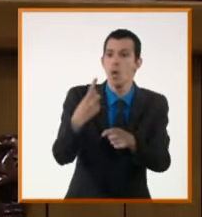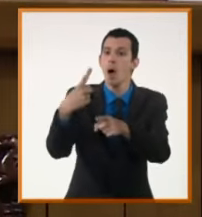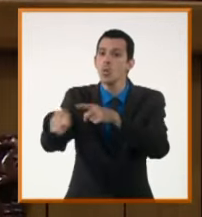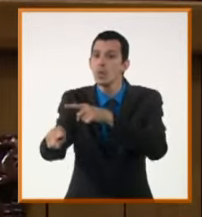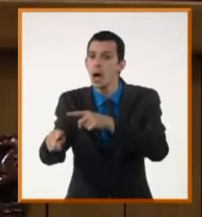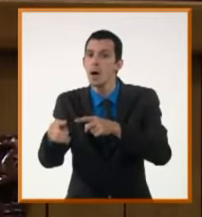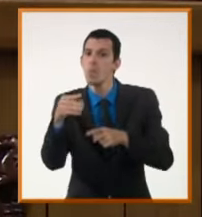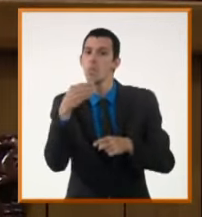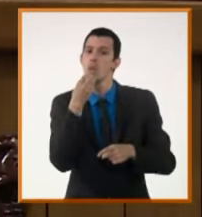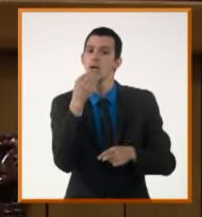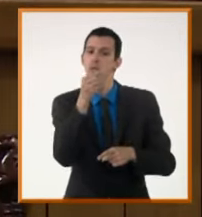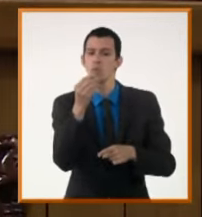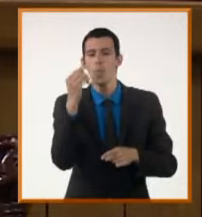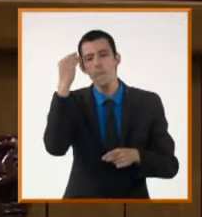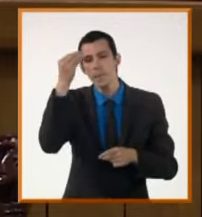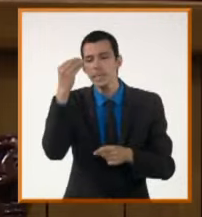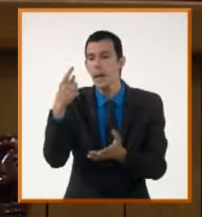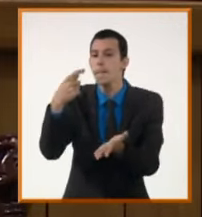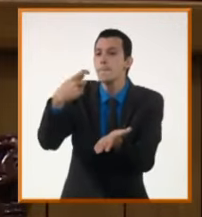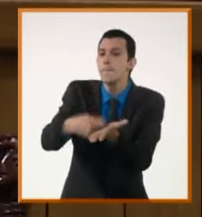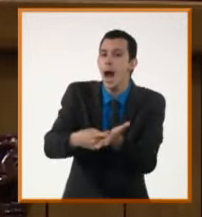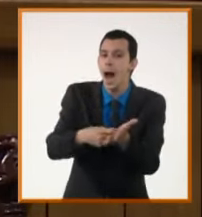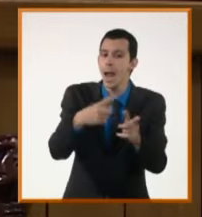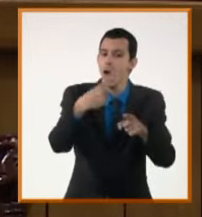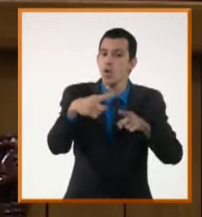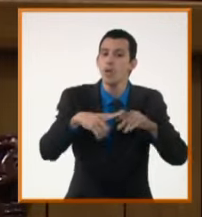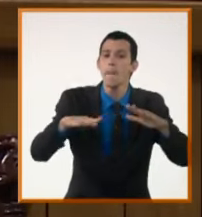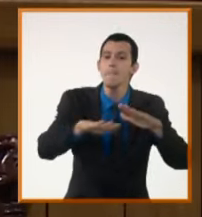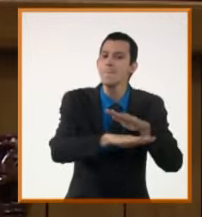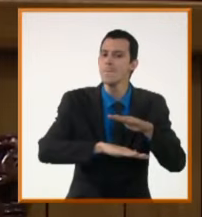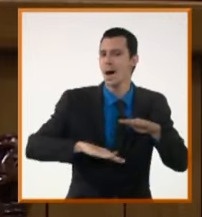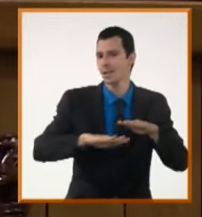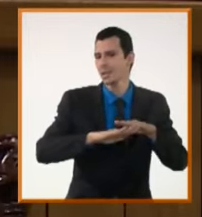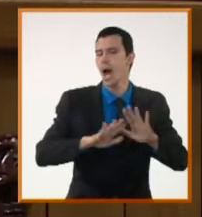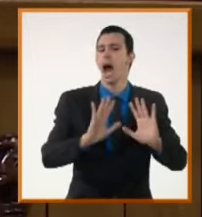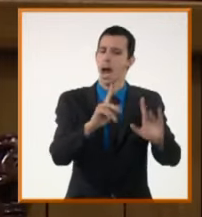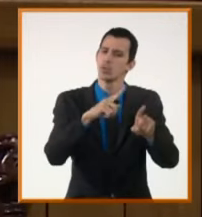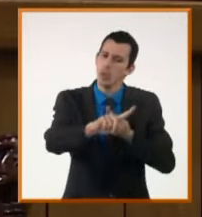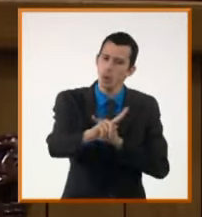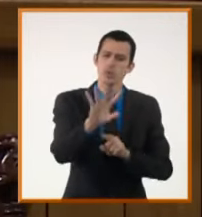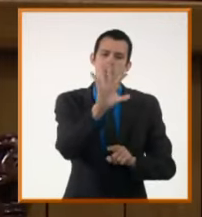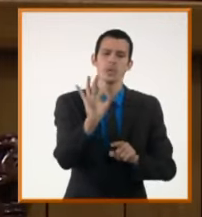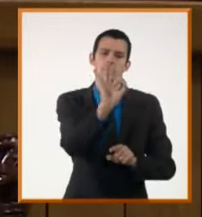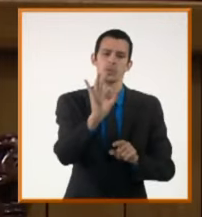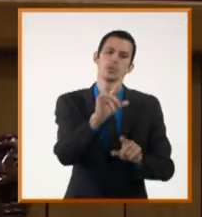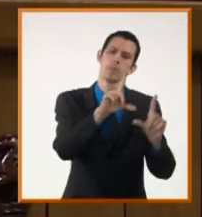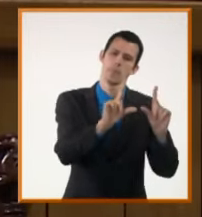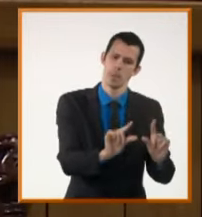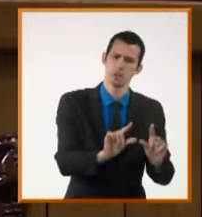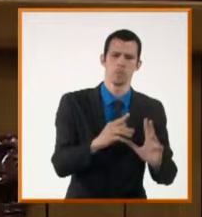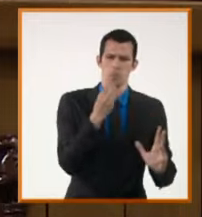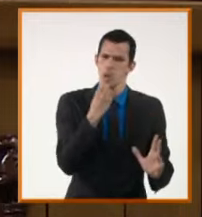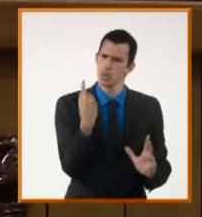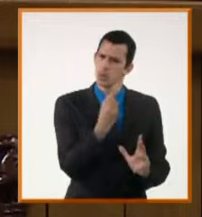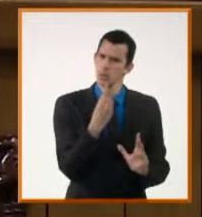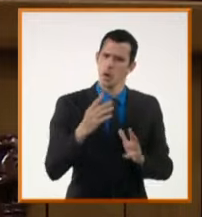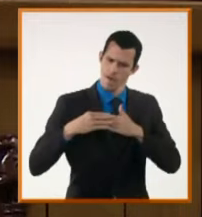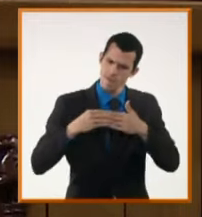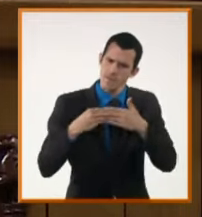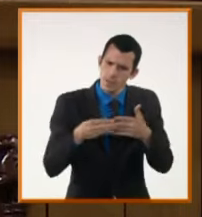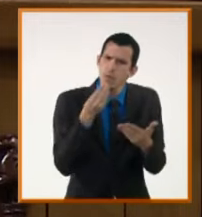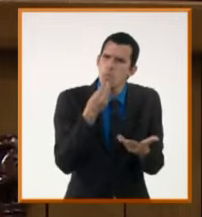va directo al pueblo a un precio racional y justo, estamos abiertos a ese tipo de análisis. Por otra